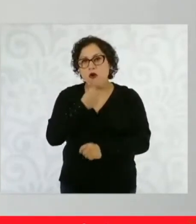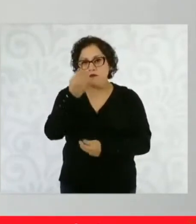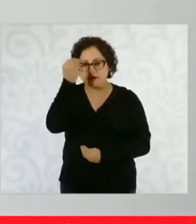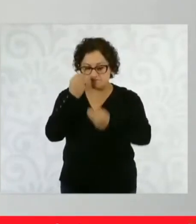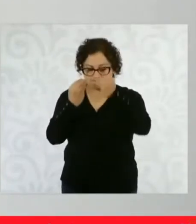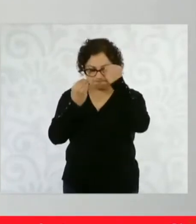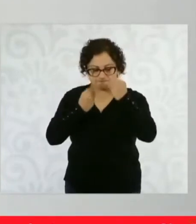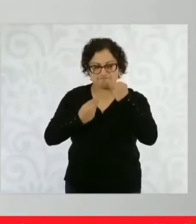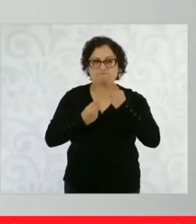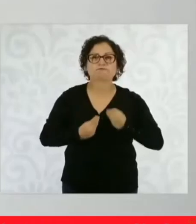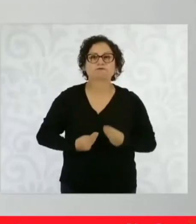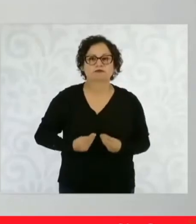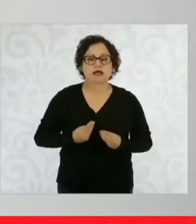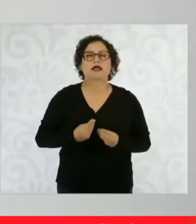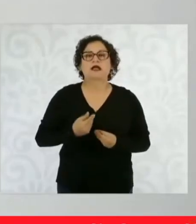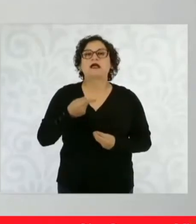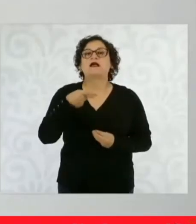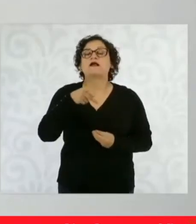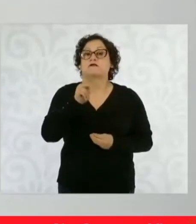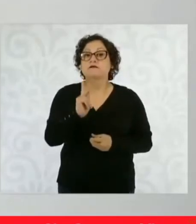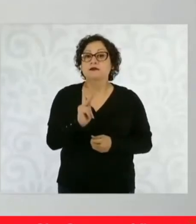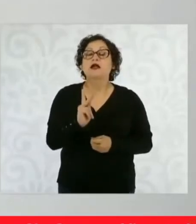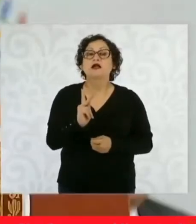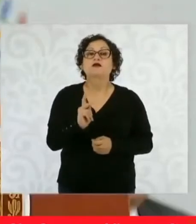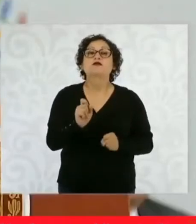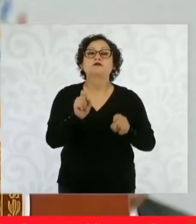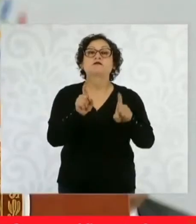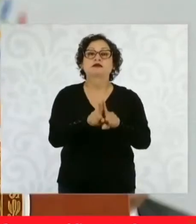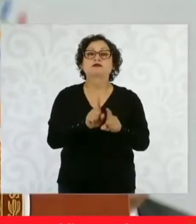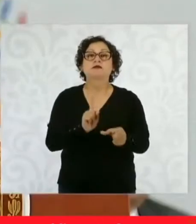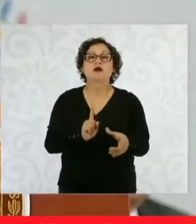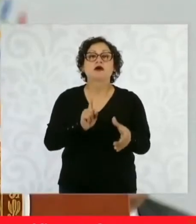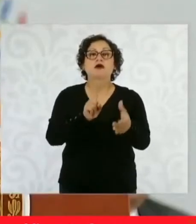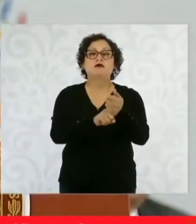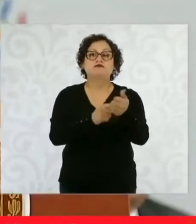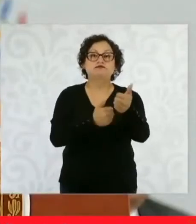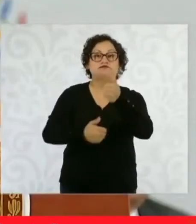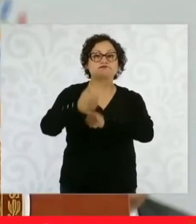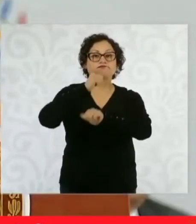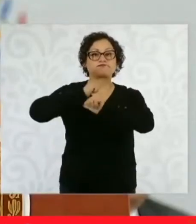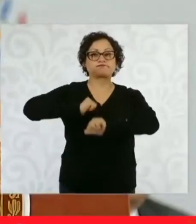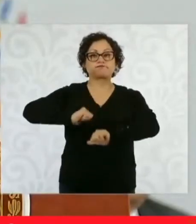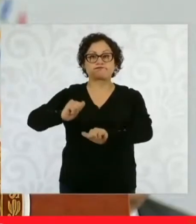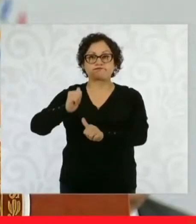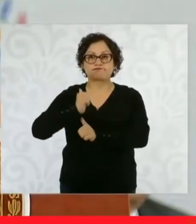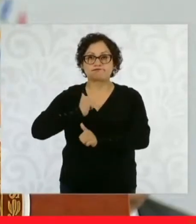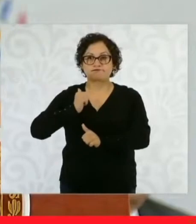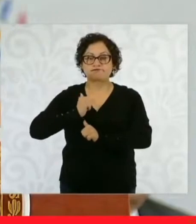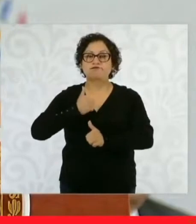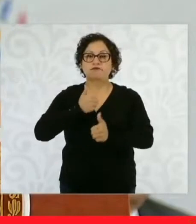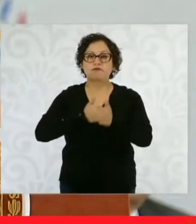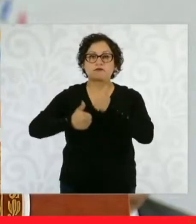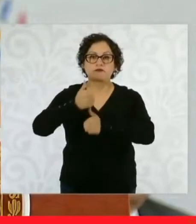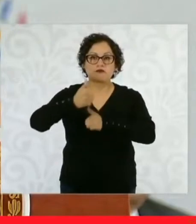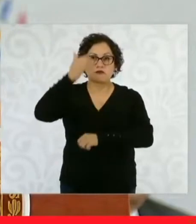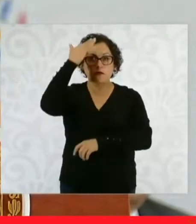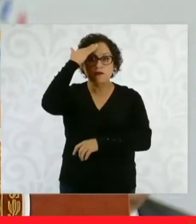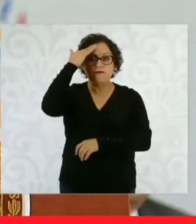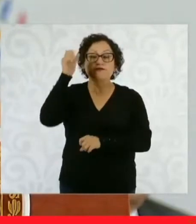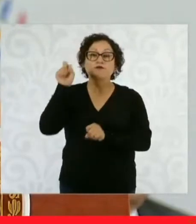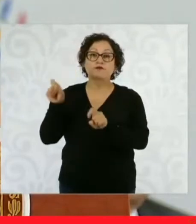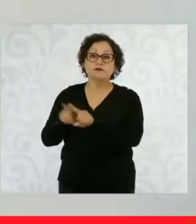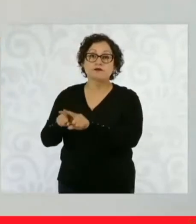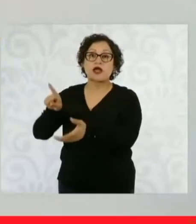también para que pudieran acceder a mandos o grados militares. El ejército de Emiliano Zapata es el que reconoce a más